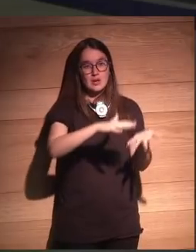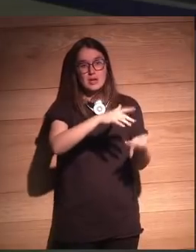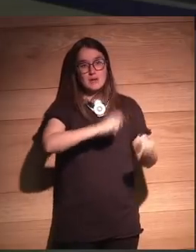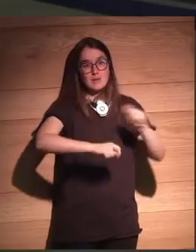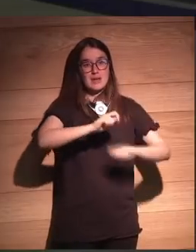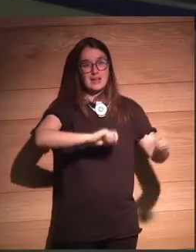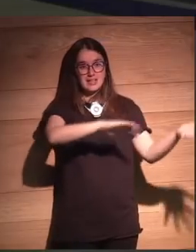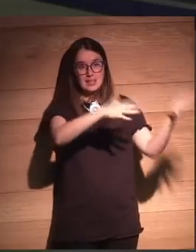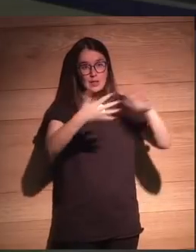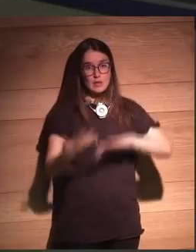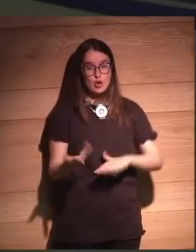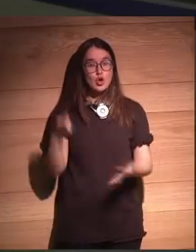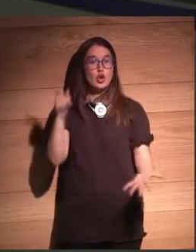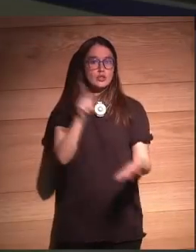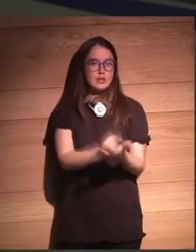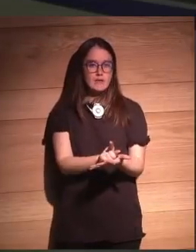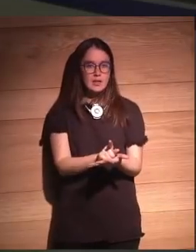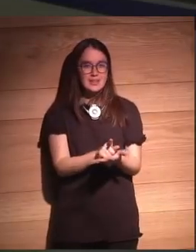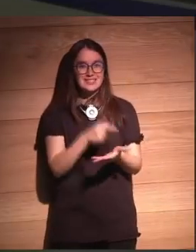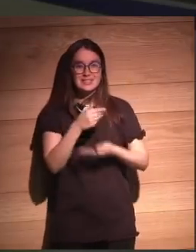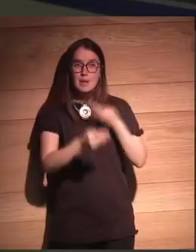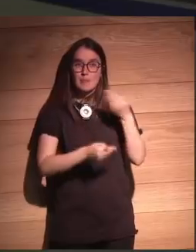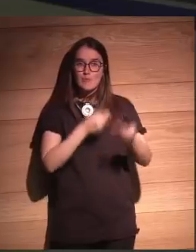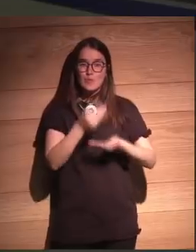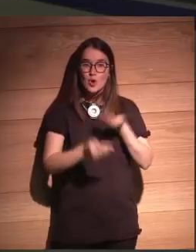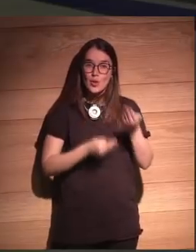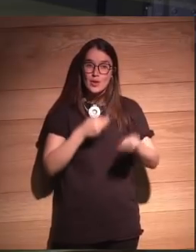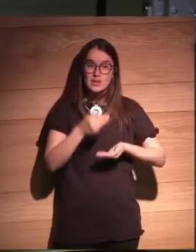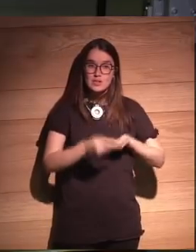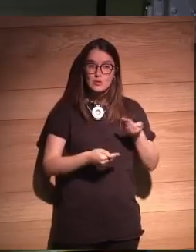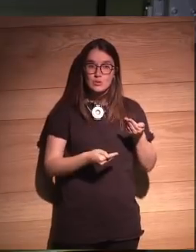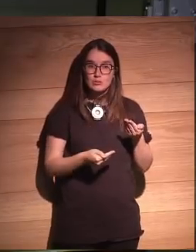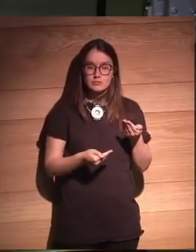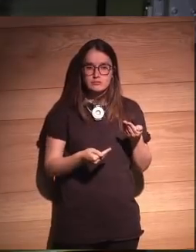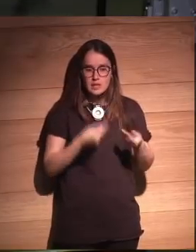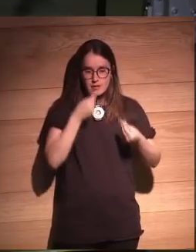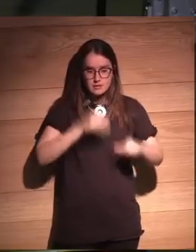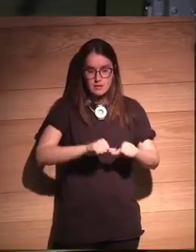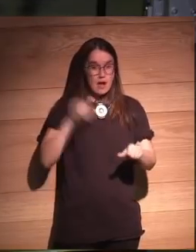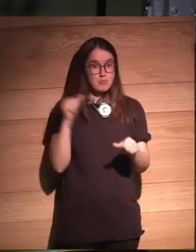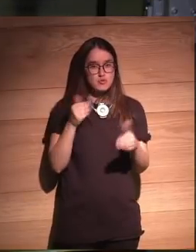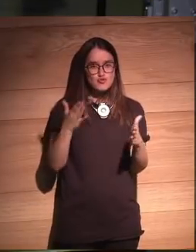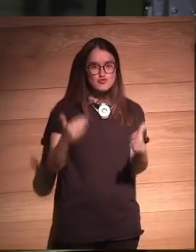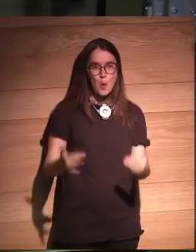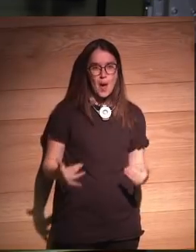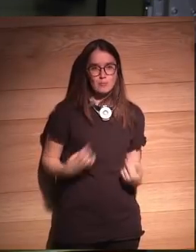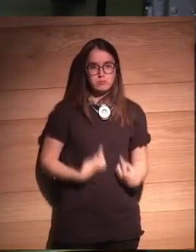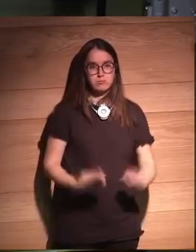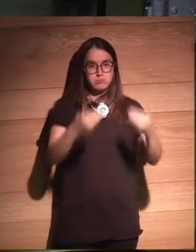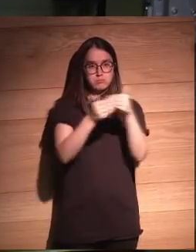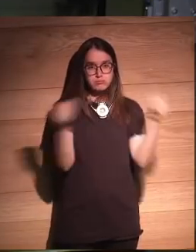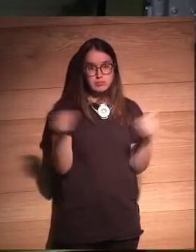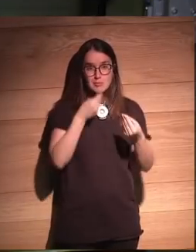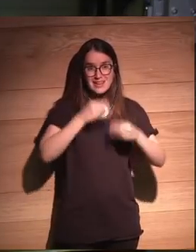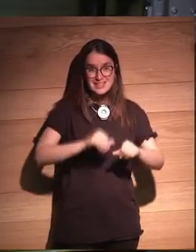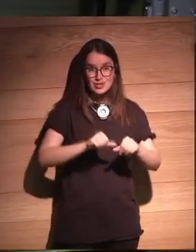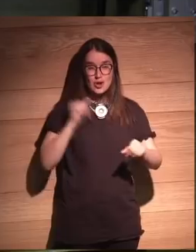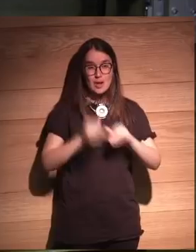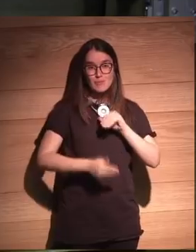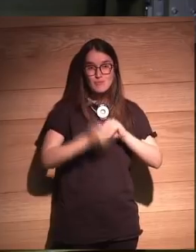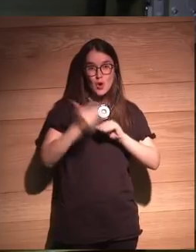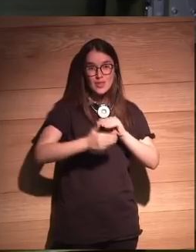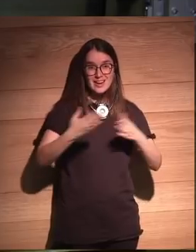mercantilización. Una vez más, este proceso no tiene precedente histórico. La mayor parte de la historia